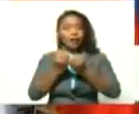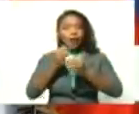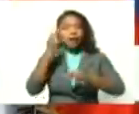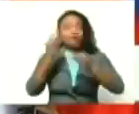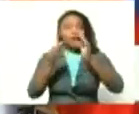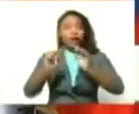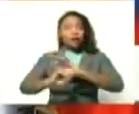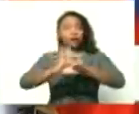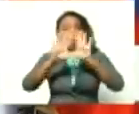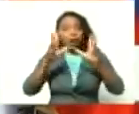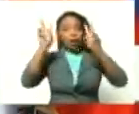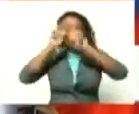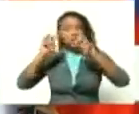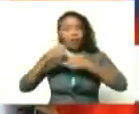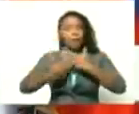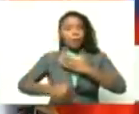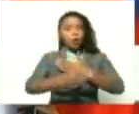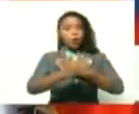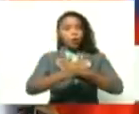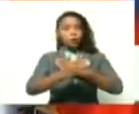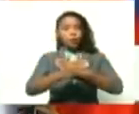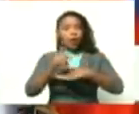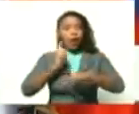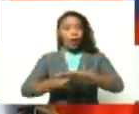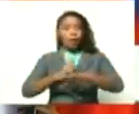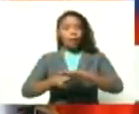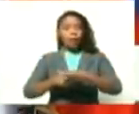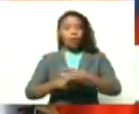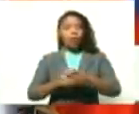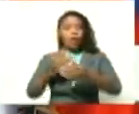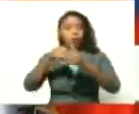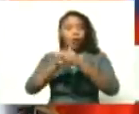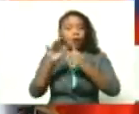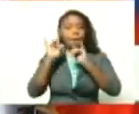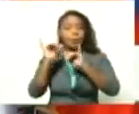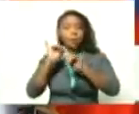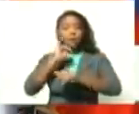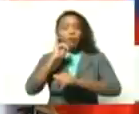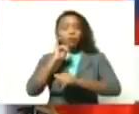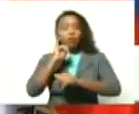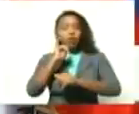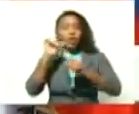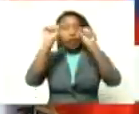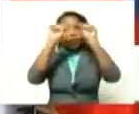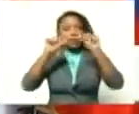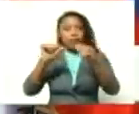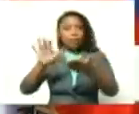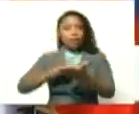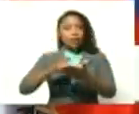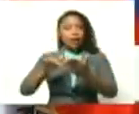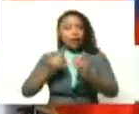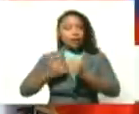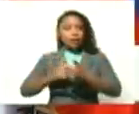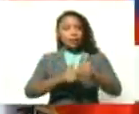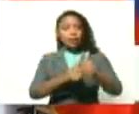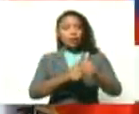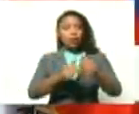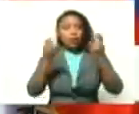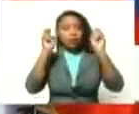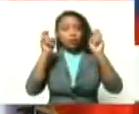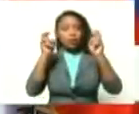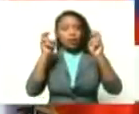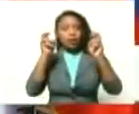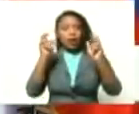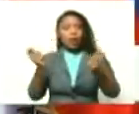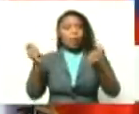las investigaciones que adelanta, al momento de cargar la información de las mismas en el sistema digital de seguimiento de casos,